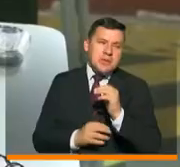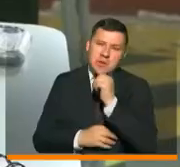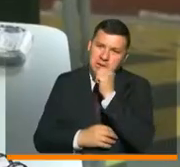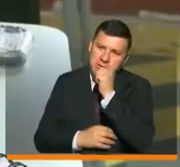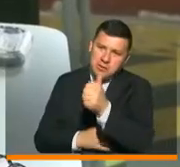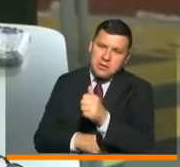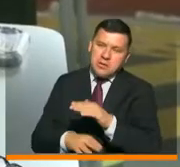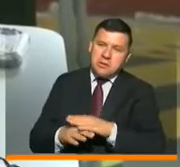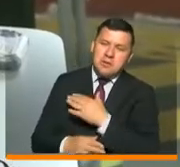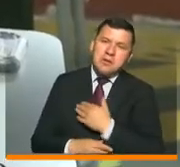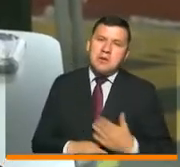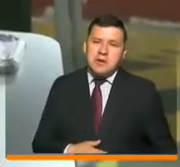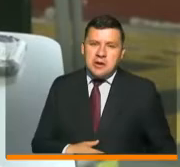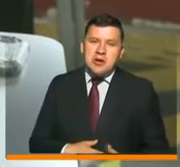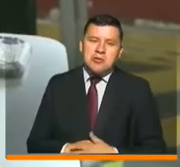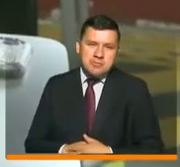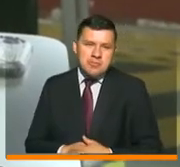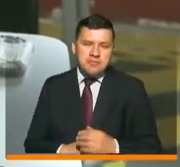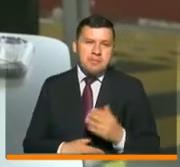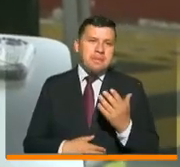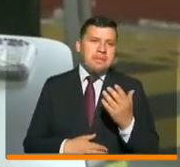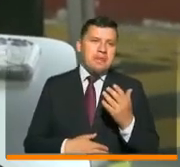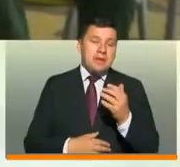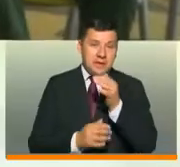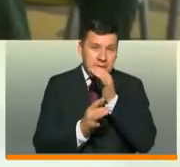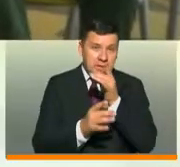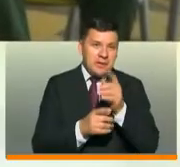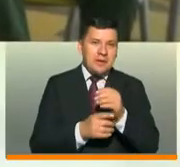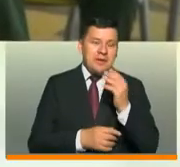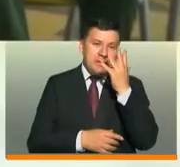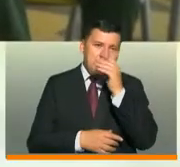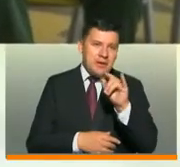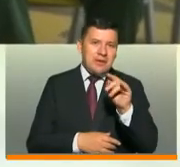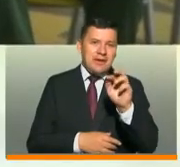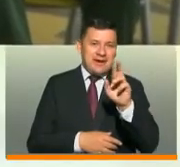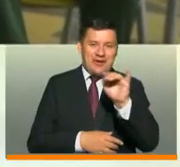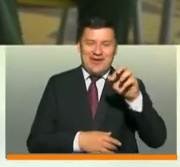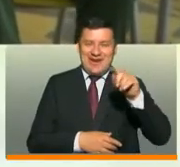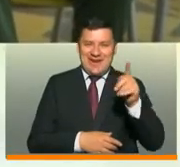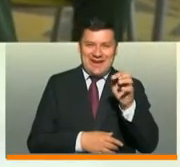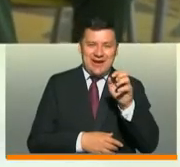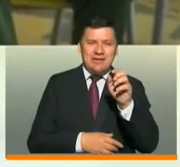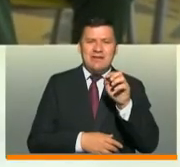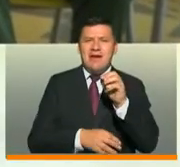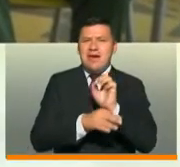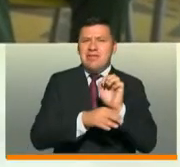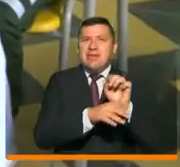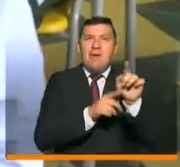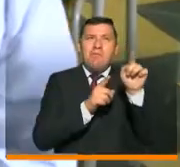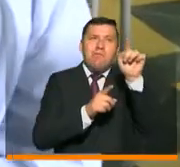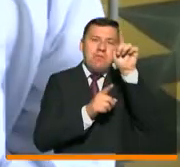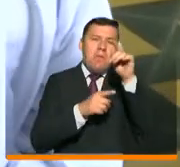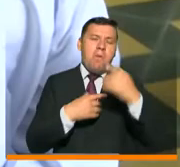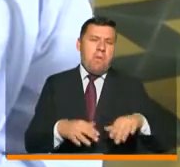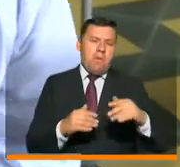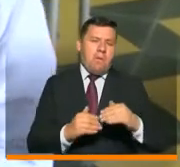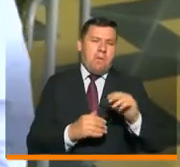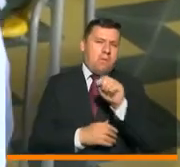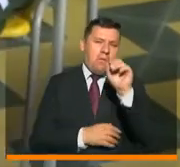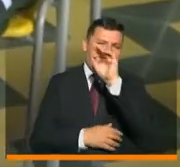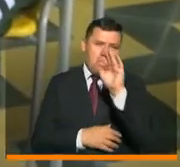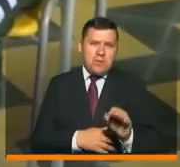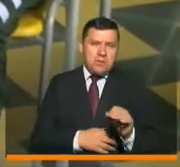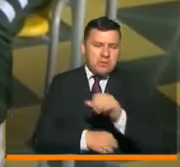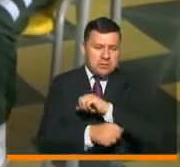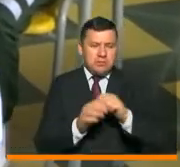Mañana, presidente, estaremos en Envigado, en Bello, en Río Negro, entidades territoriales que tienen ya un muy alto porcentaje